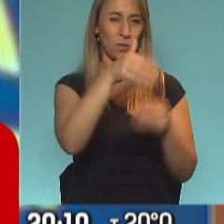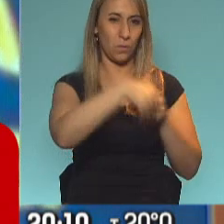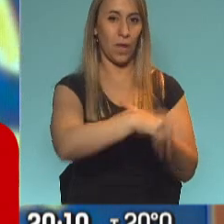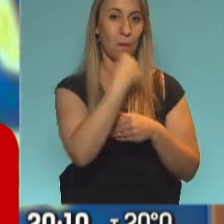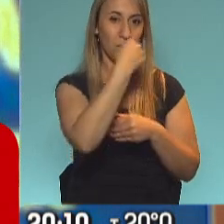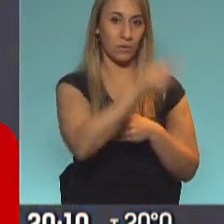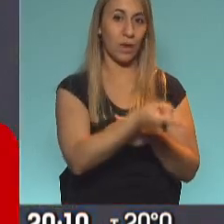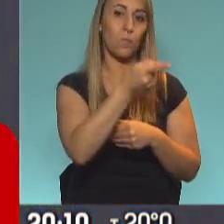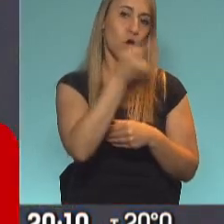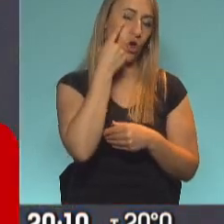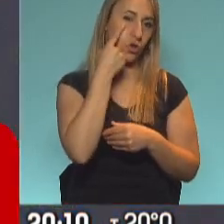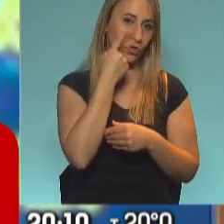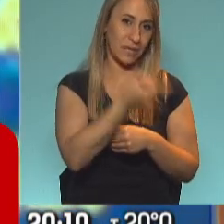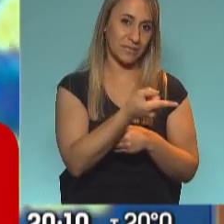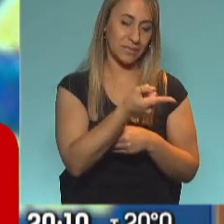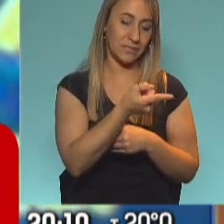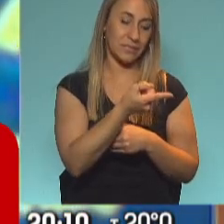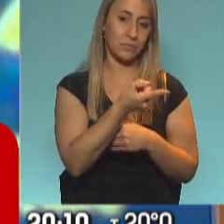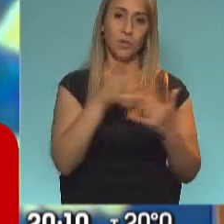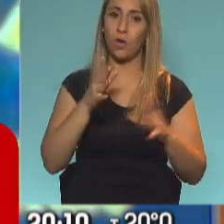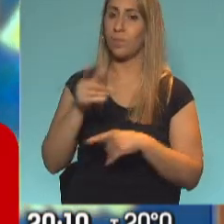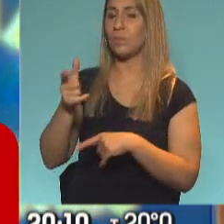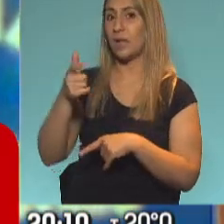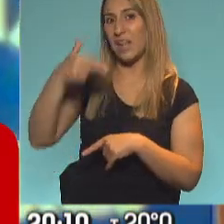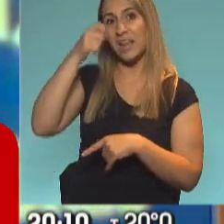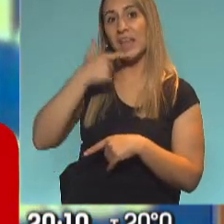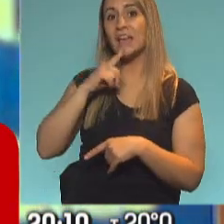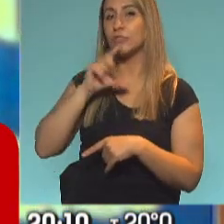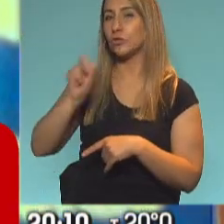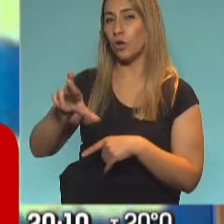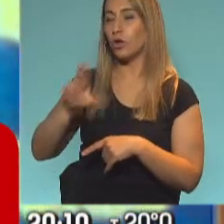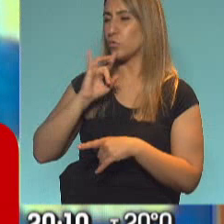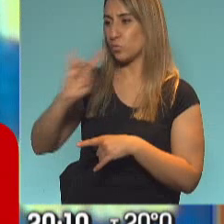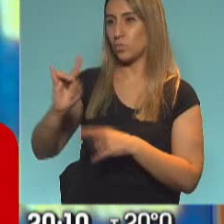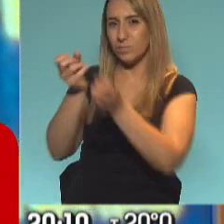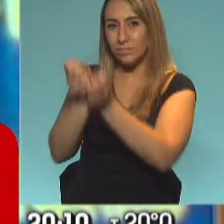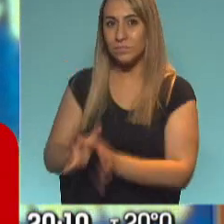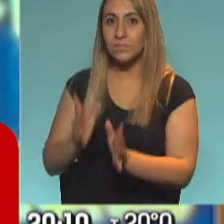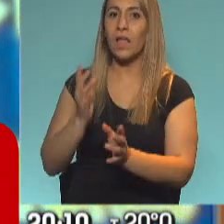tu conocimiento. Pero Néstor, sería bueno que comiences vos a decir qué línea